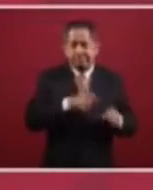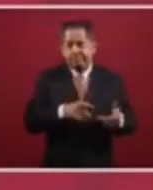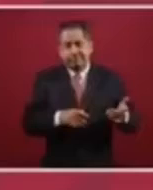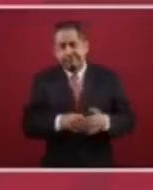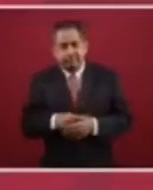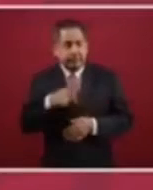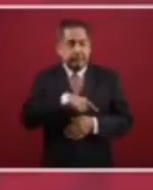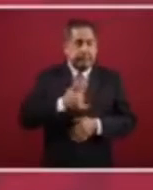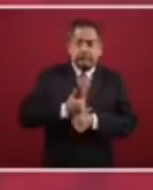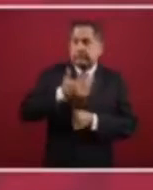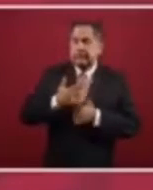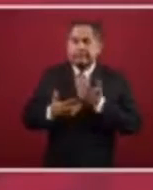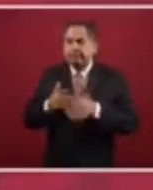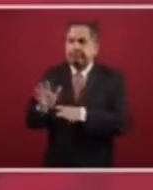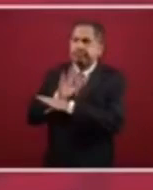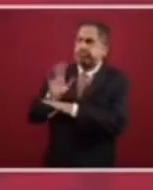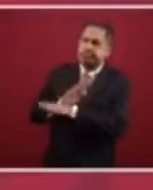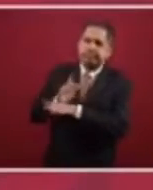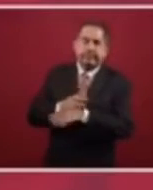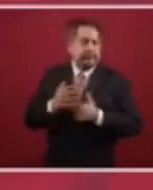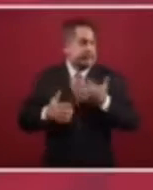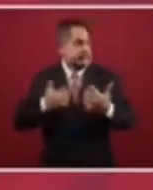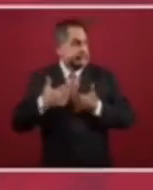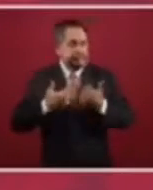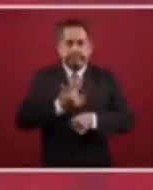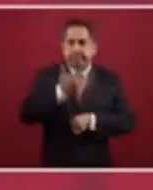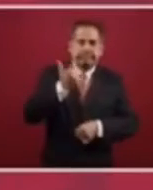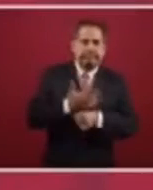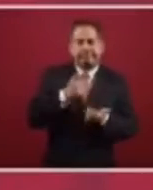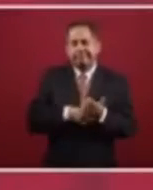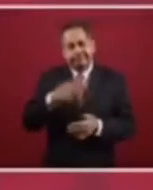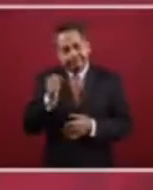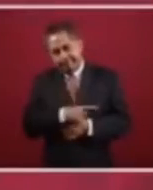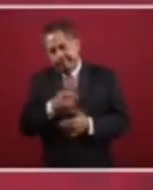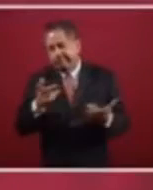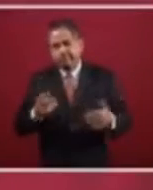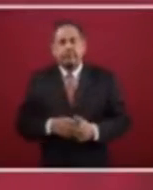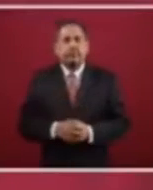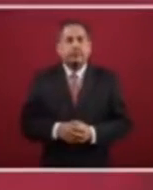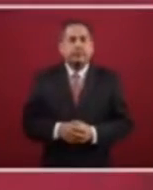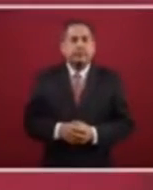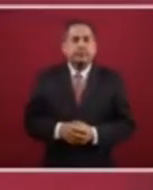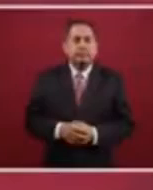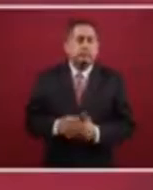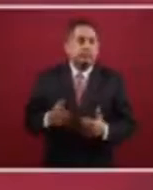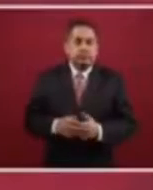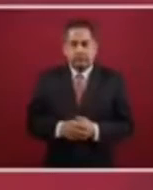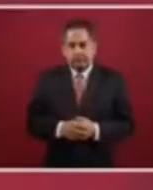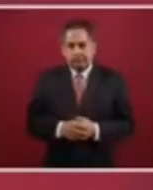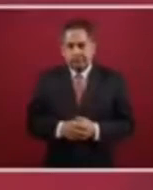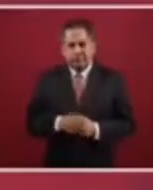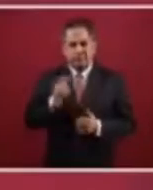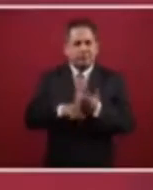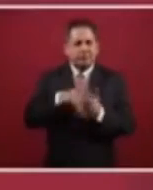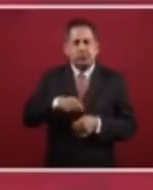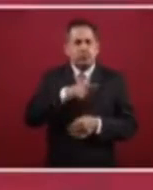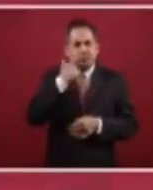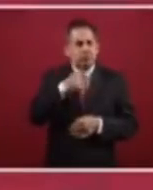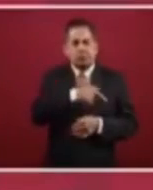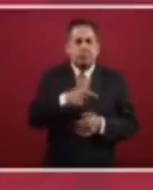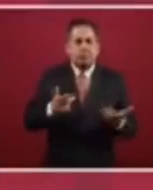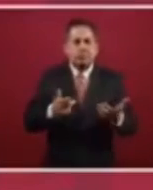están inconformes por los cambios que se están llevando a cabo en el país, los que no quieren que